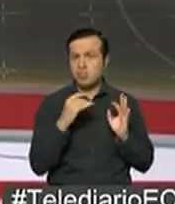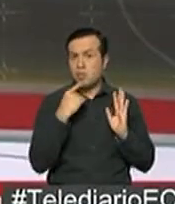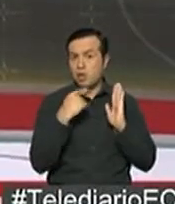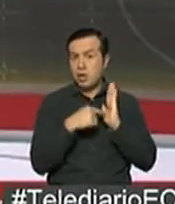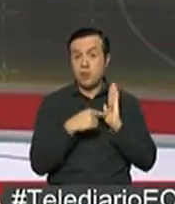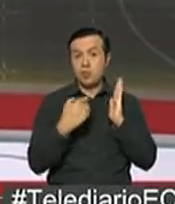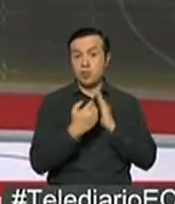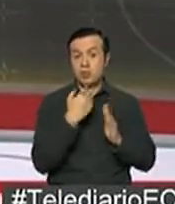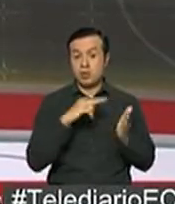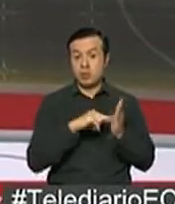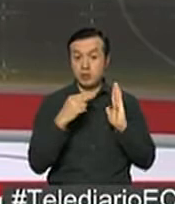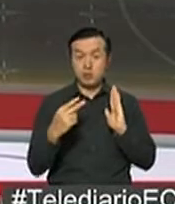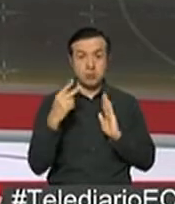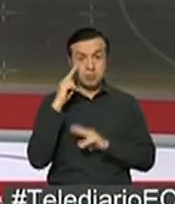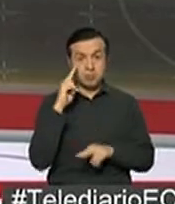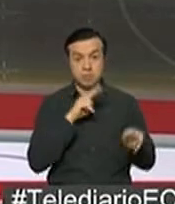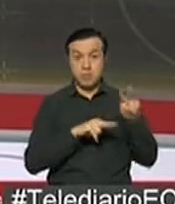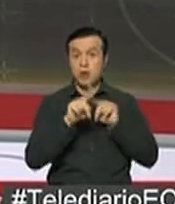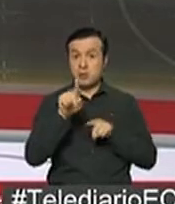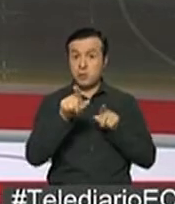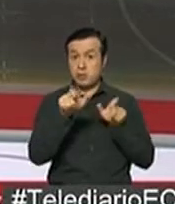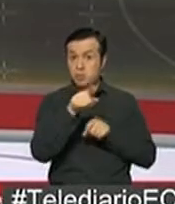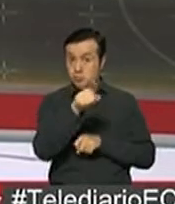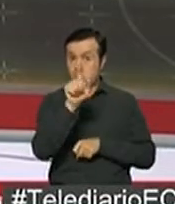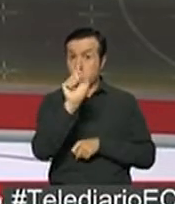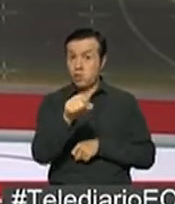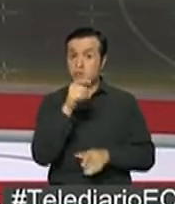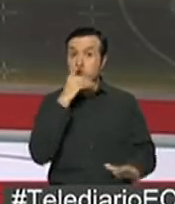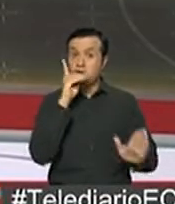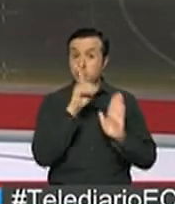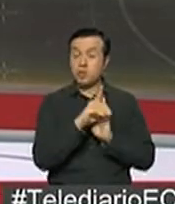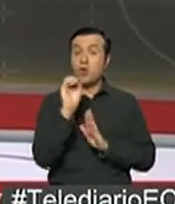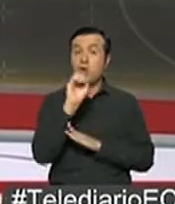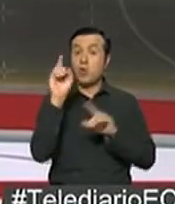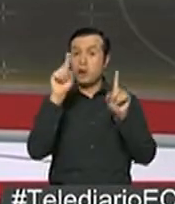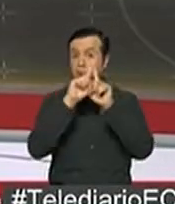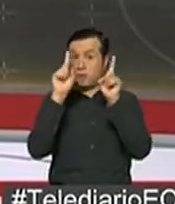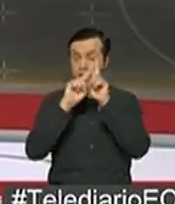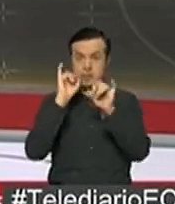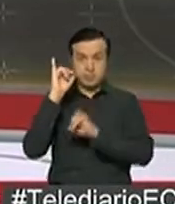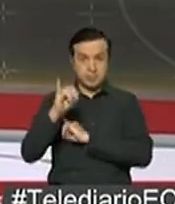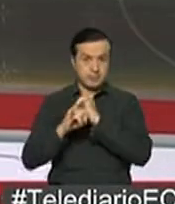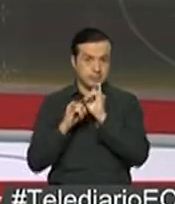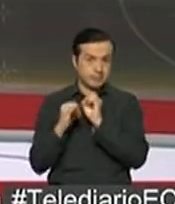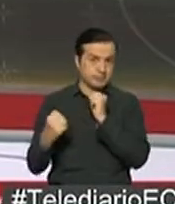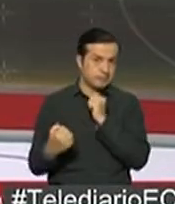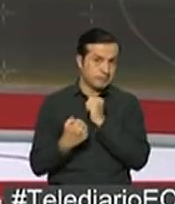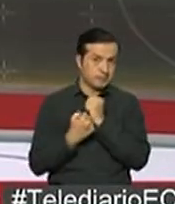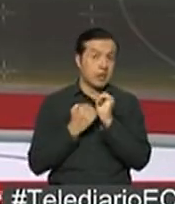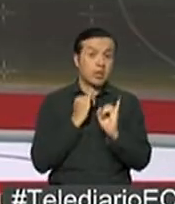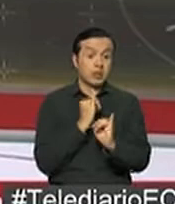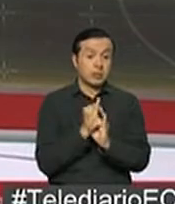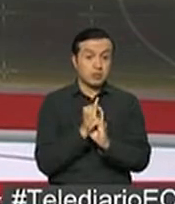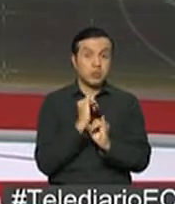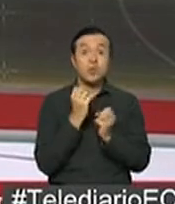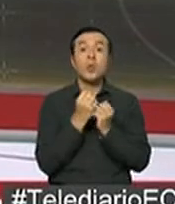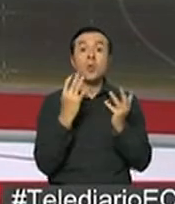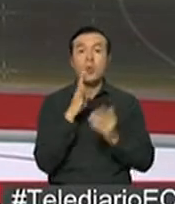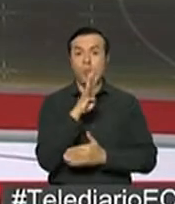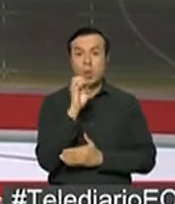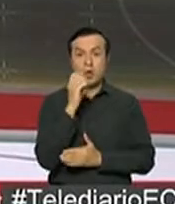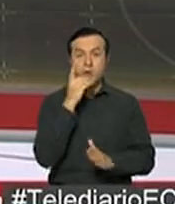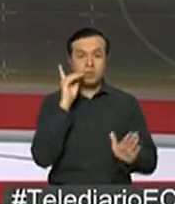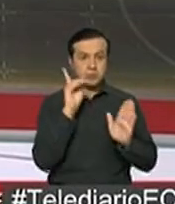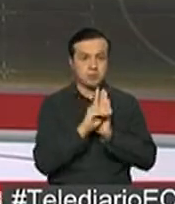de la tecnología para receptar denuncias y una consultoría de expertos internacionales esta institución presentó 40 casos en la